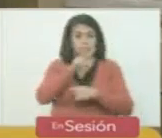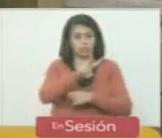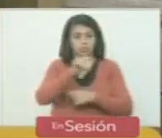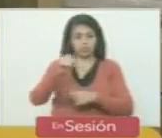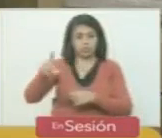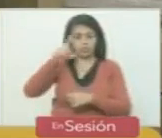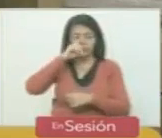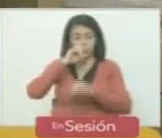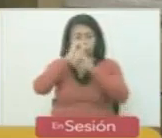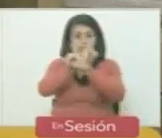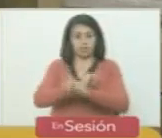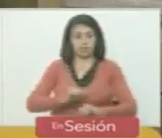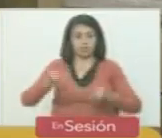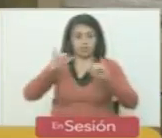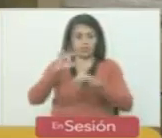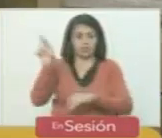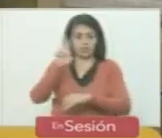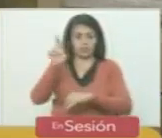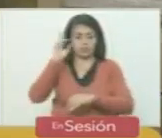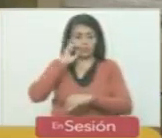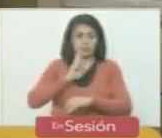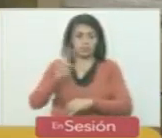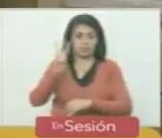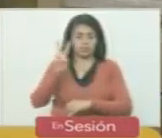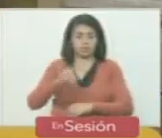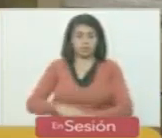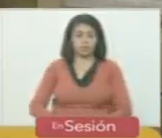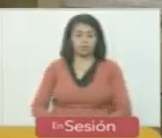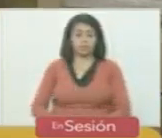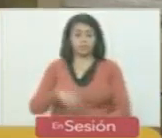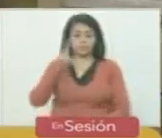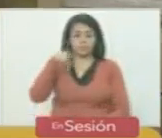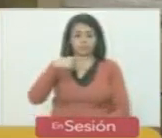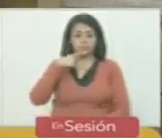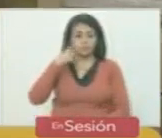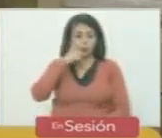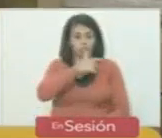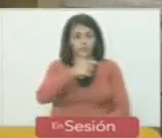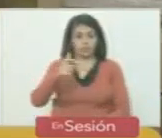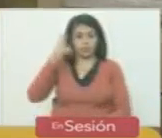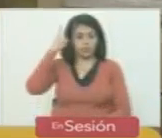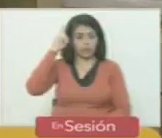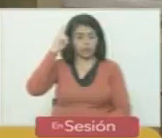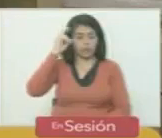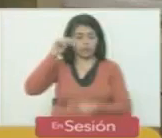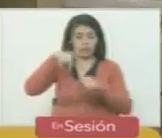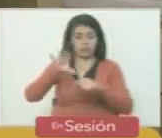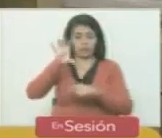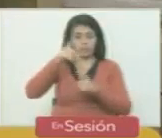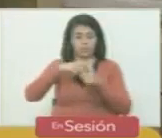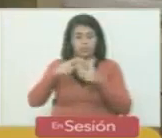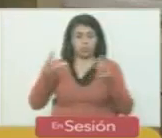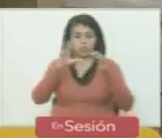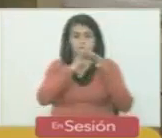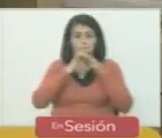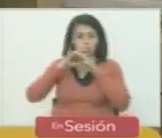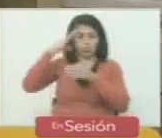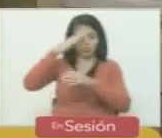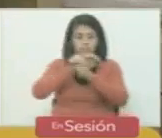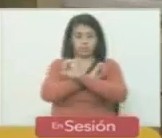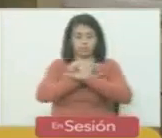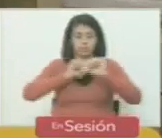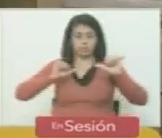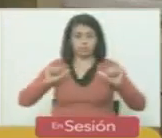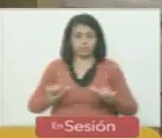200 años de la independencia de la República Bolivariana de Venezuela, los pueblos indígenas de esta patria, en unión